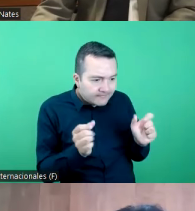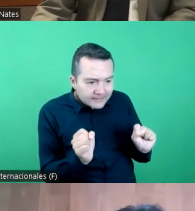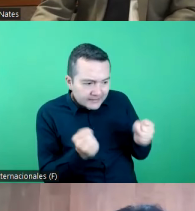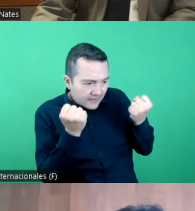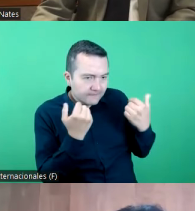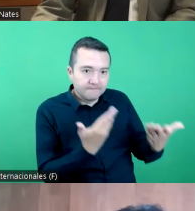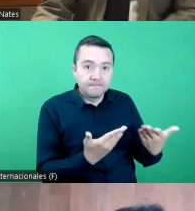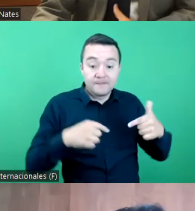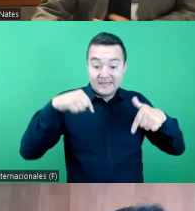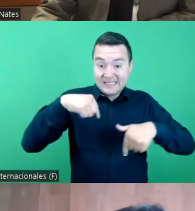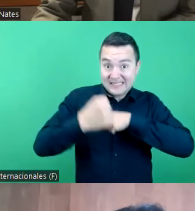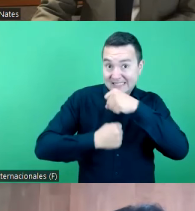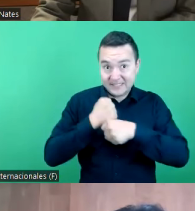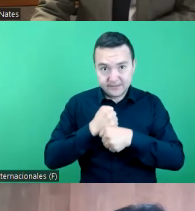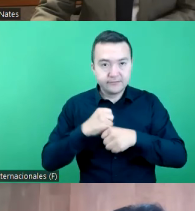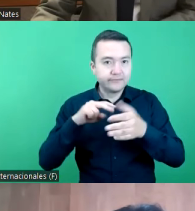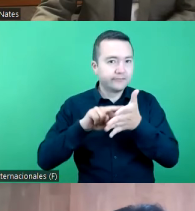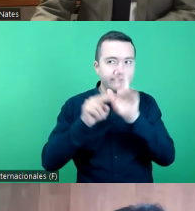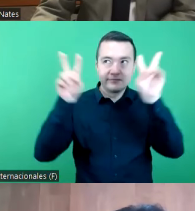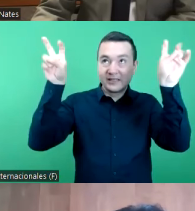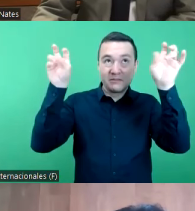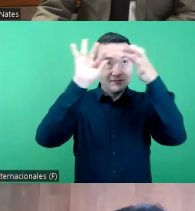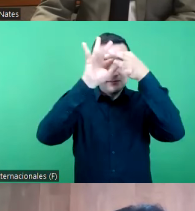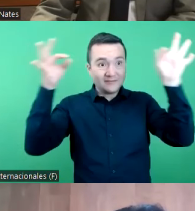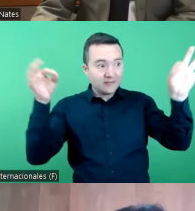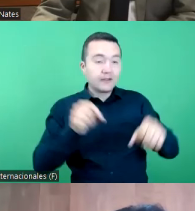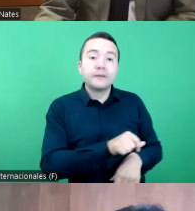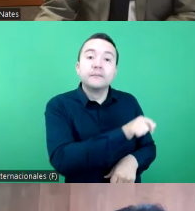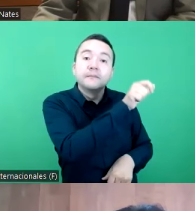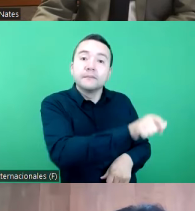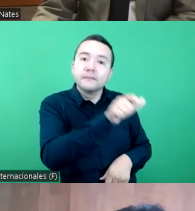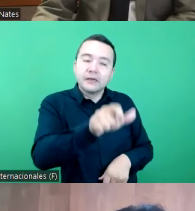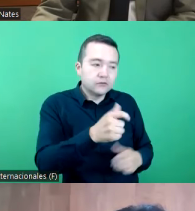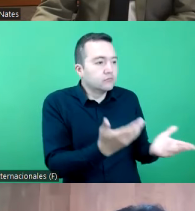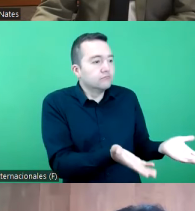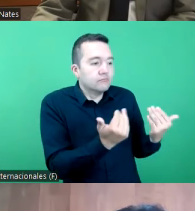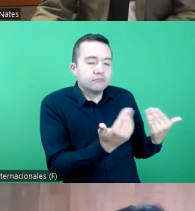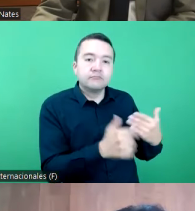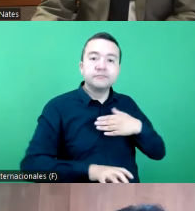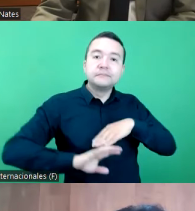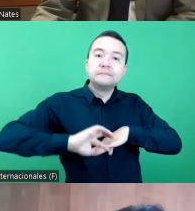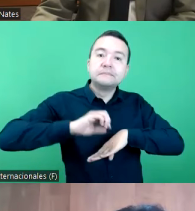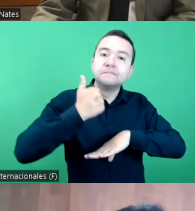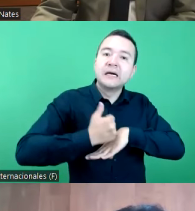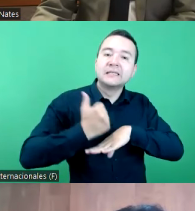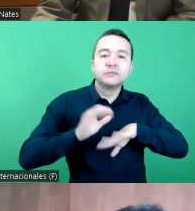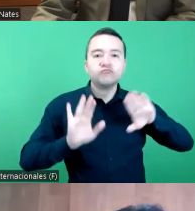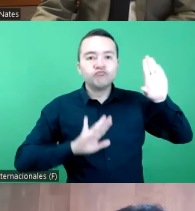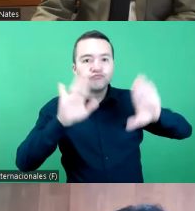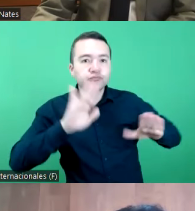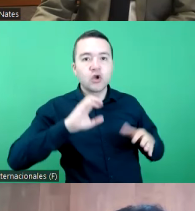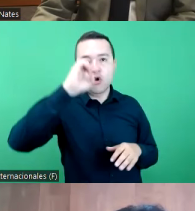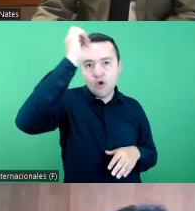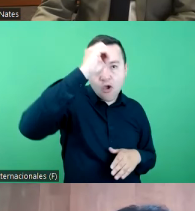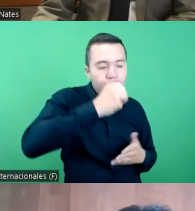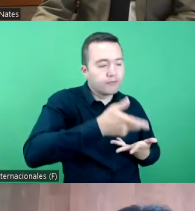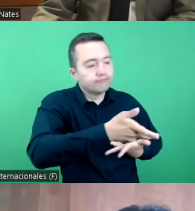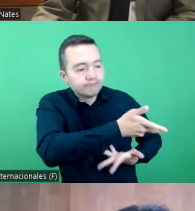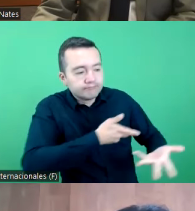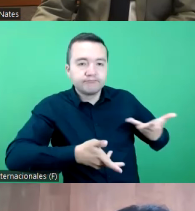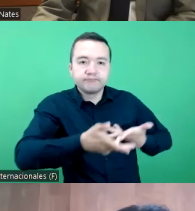participar activamente a los pacientes, sus familias y sus cuidadores en la atención de salud, con hincapié en